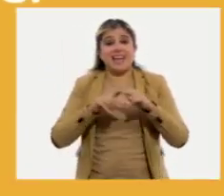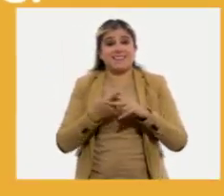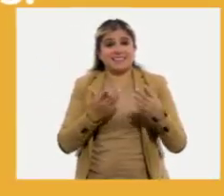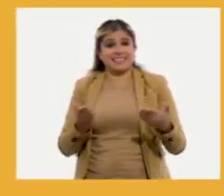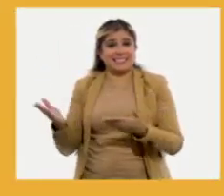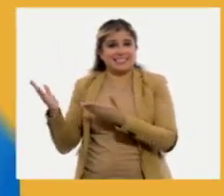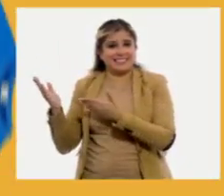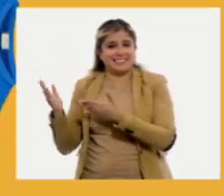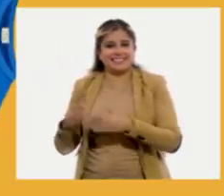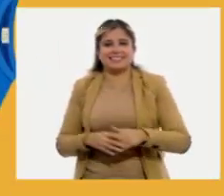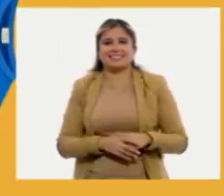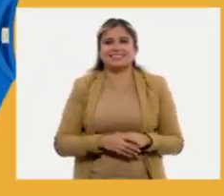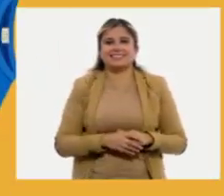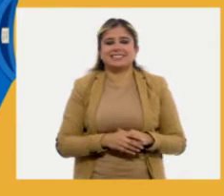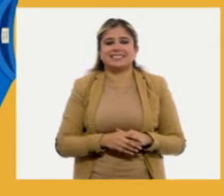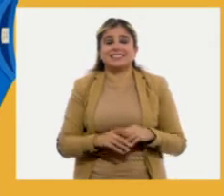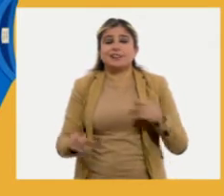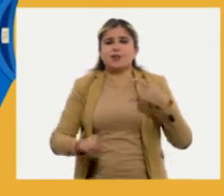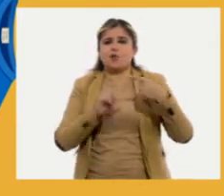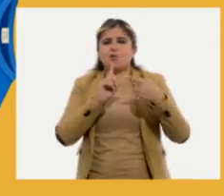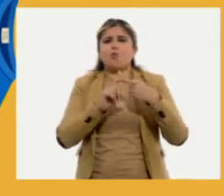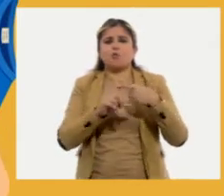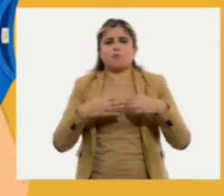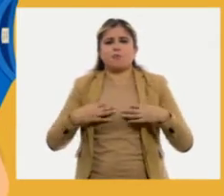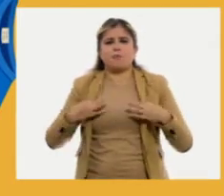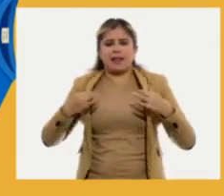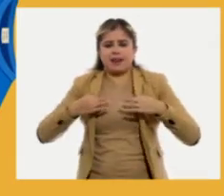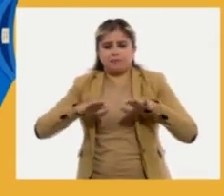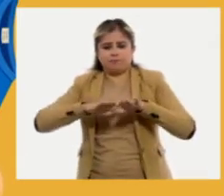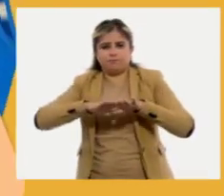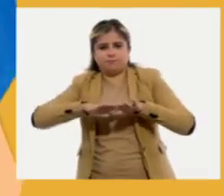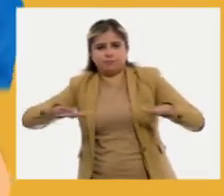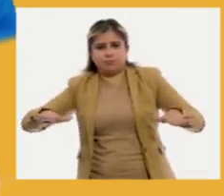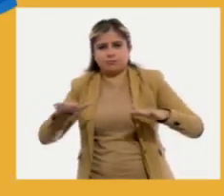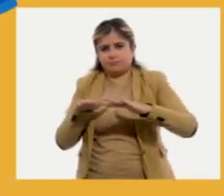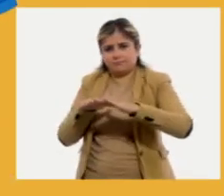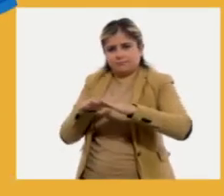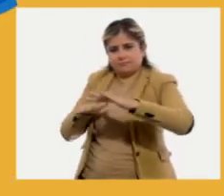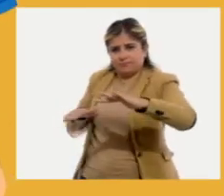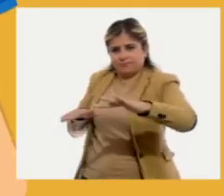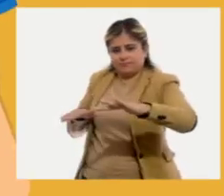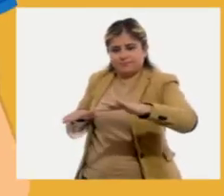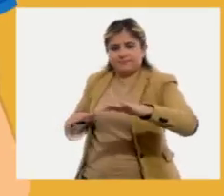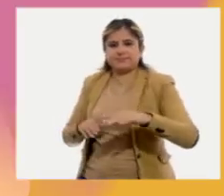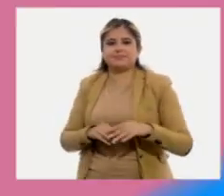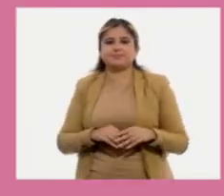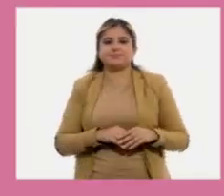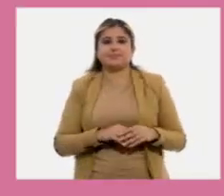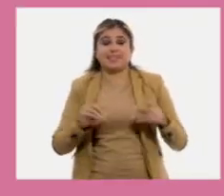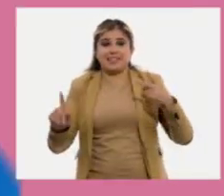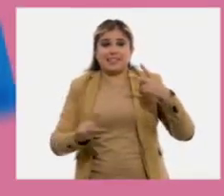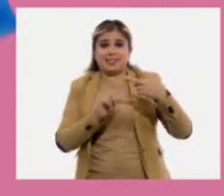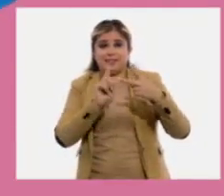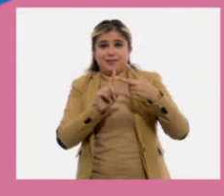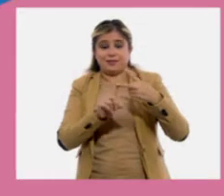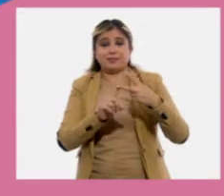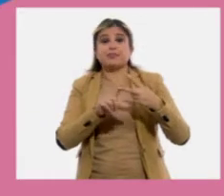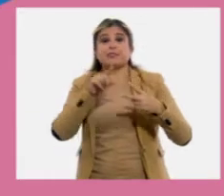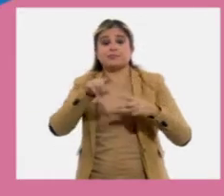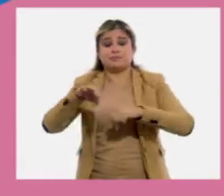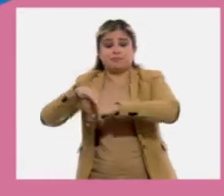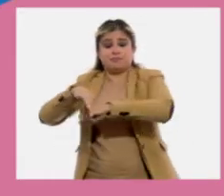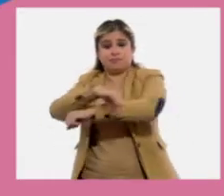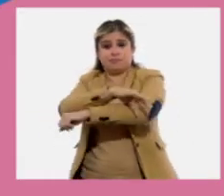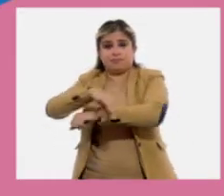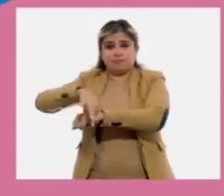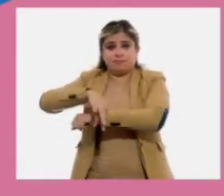¡Empecemos! 1. Estira la playera a lo largo y a lo ancho. 2. Marca con el